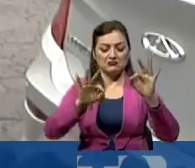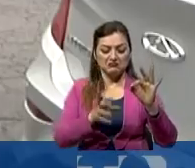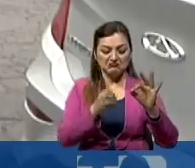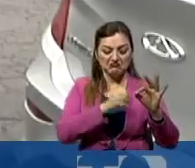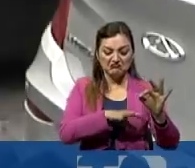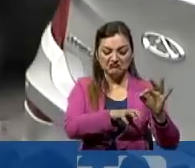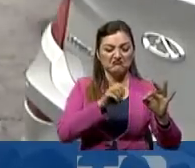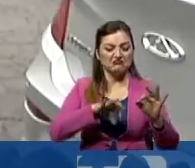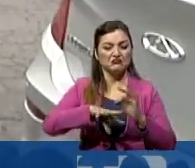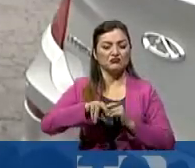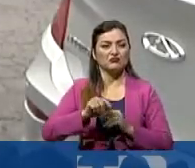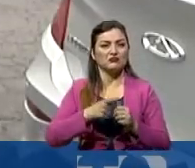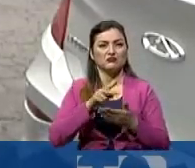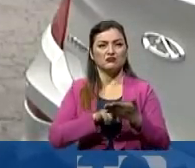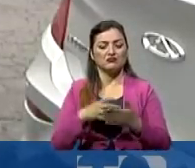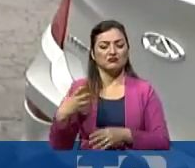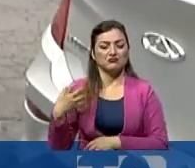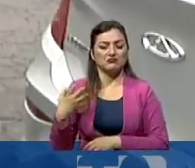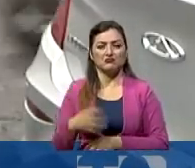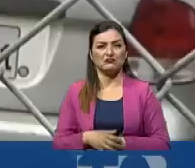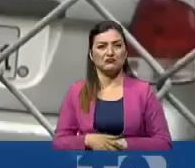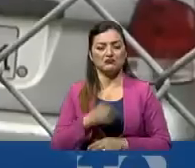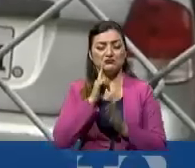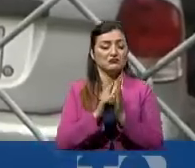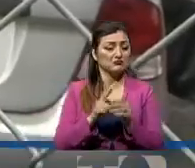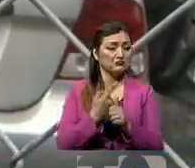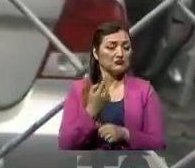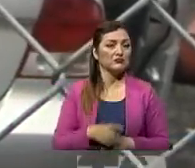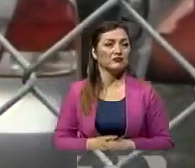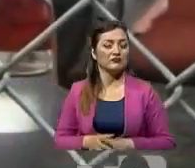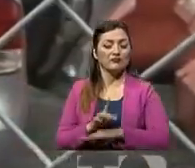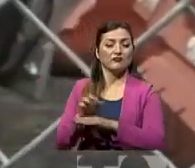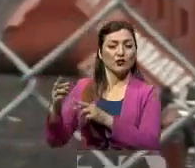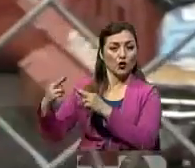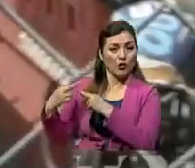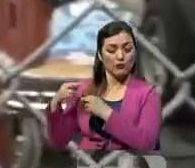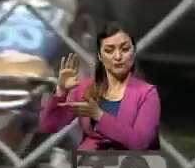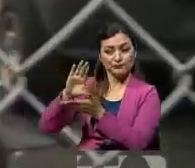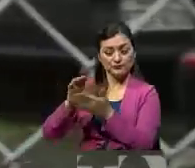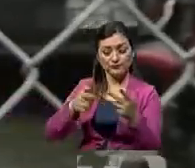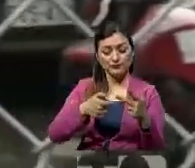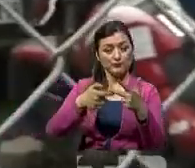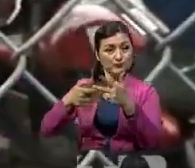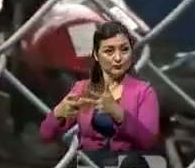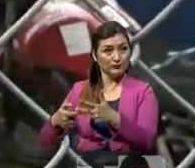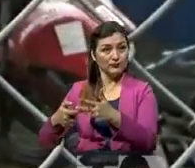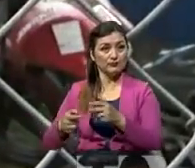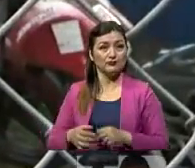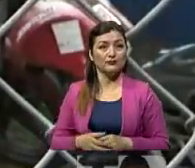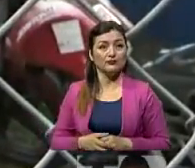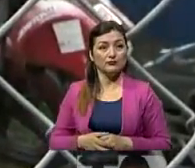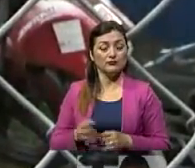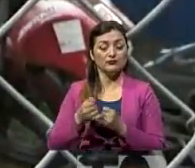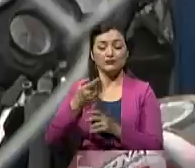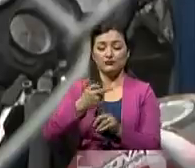carros. No era la primera queja que nosotros hacíamos. El director encargado de los centros de retención vehicular reconoció que en